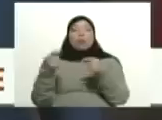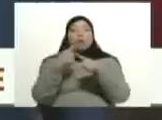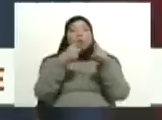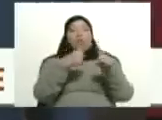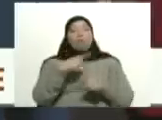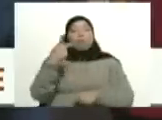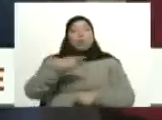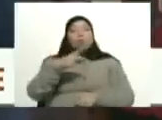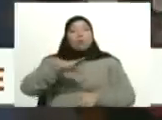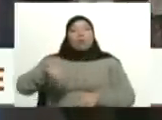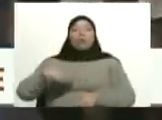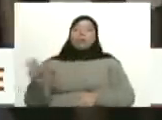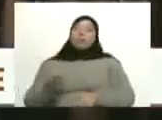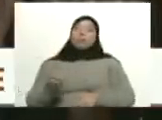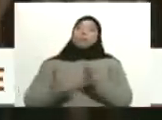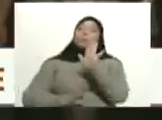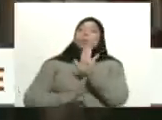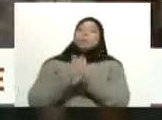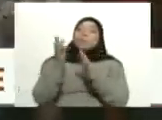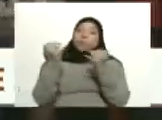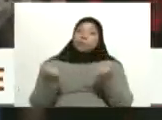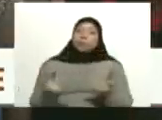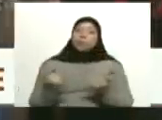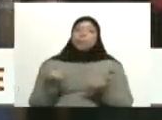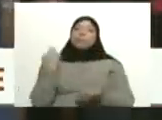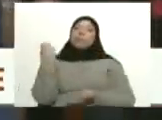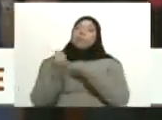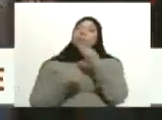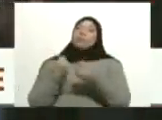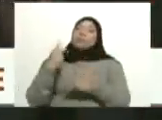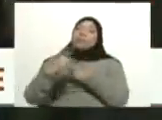sectores políticos de nuestro país para avanzar en lo que tiene que